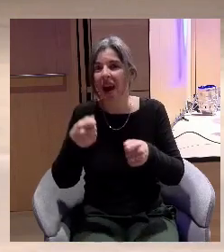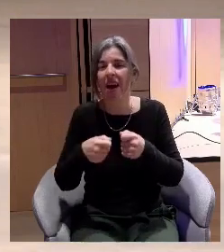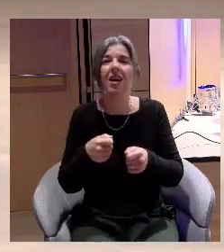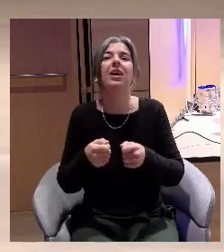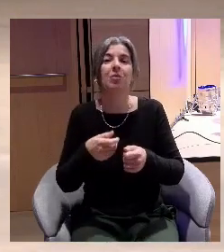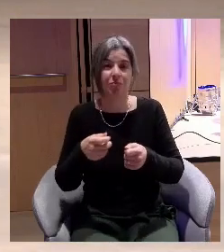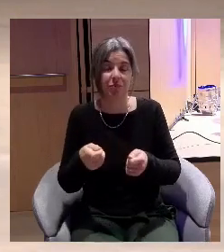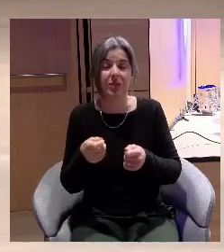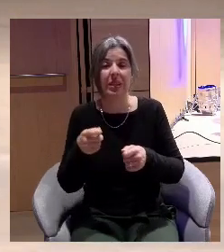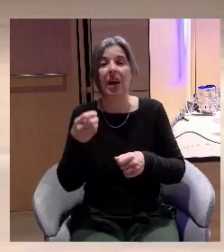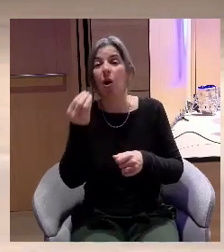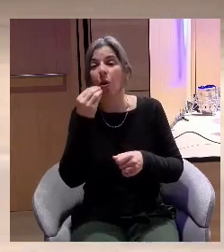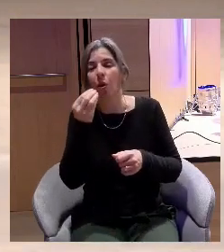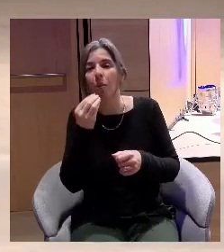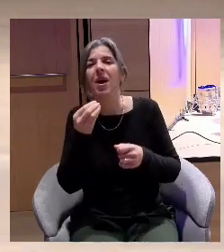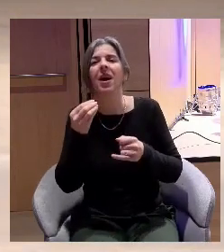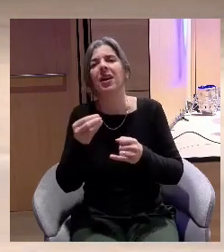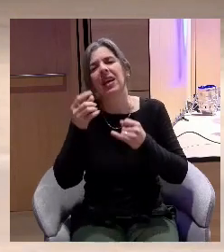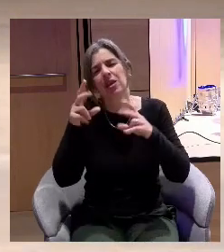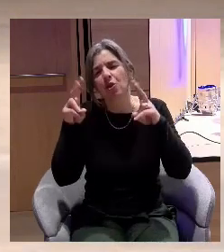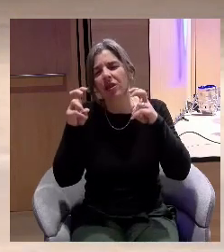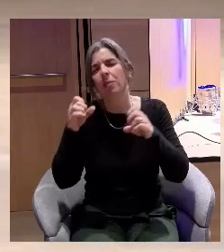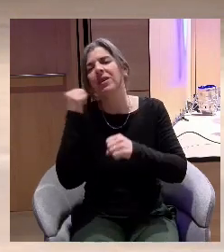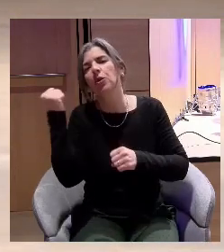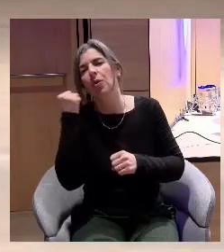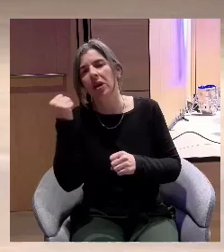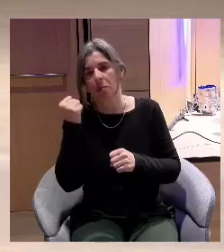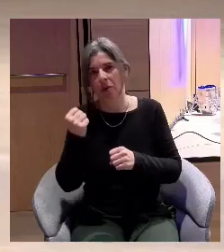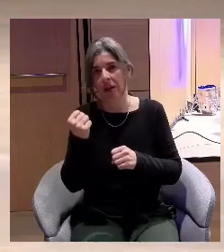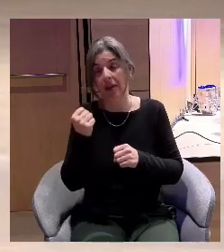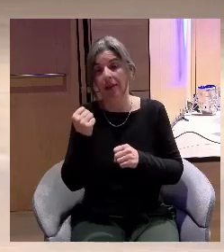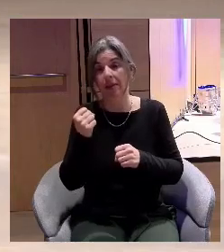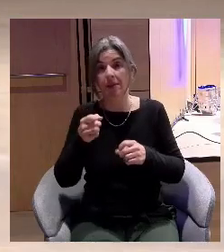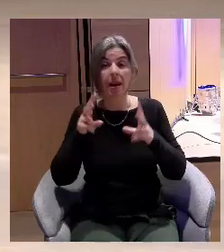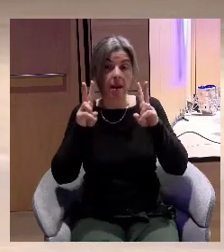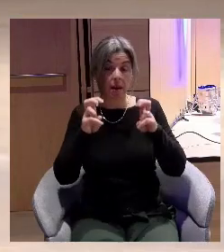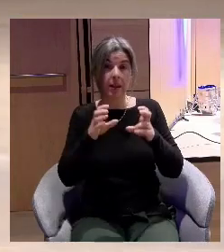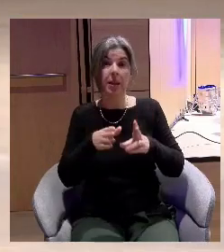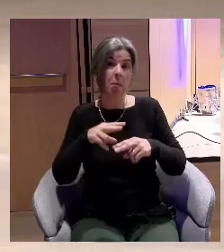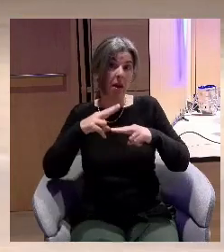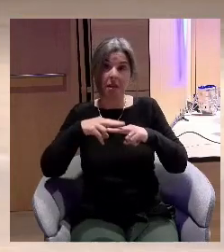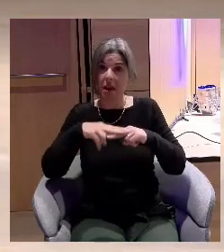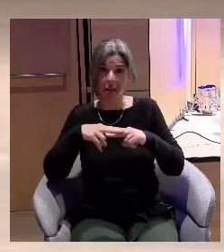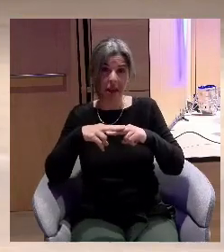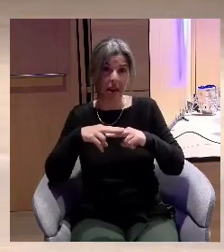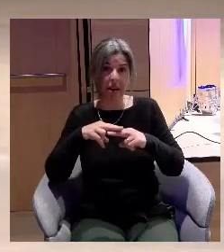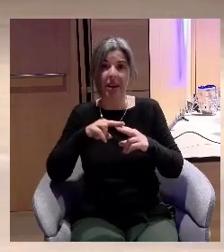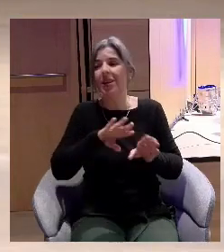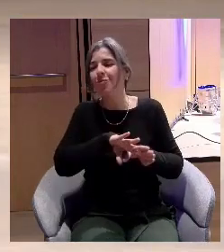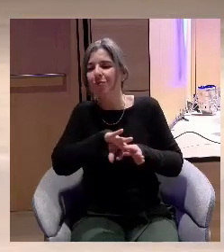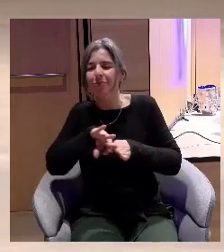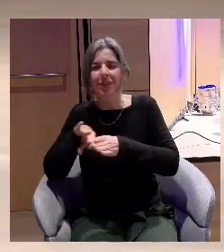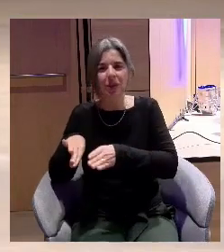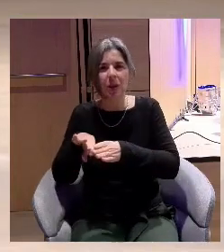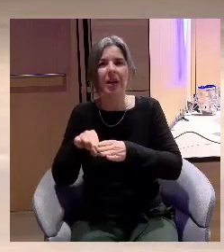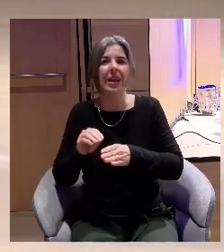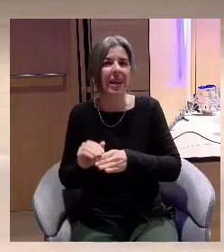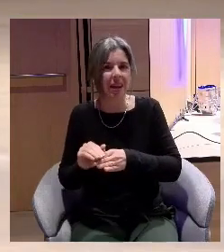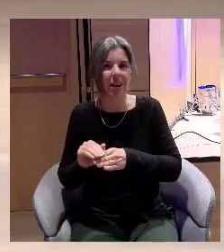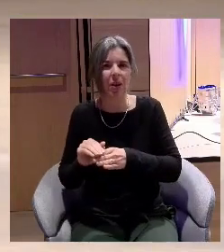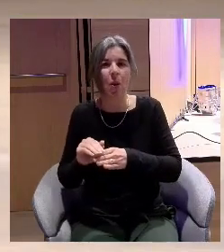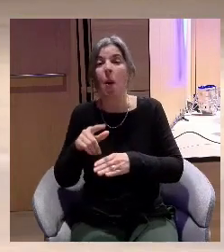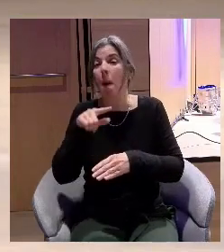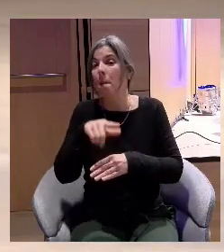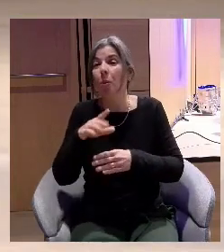ejemplo. Entonces, eso queda relegado, ¿sí? Porque más importante es el tema casi que